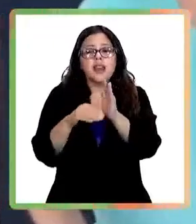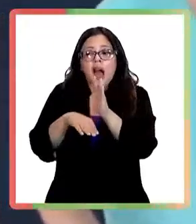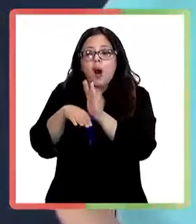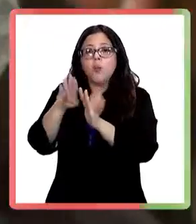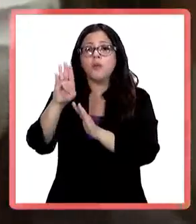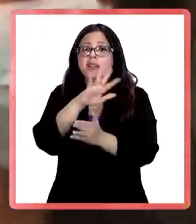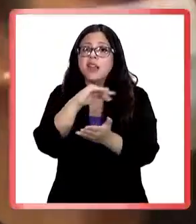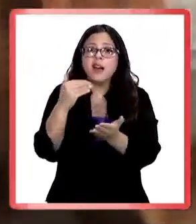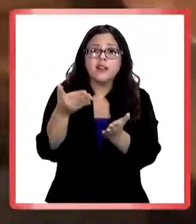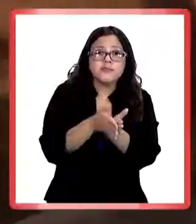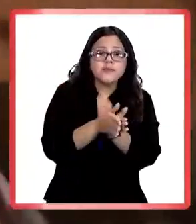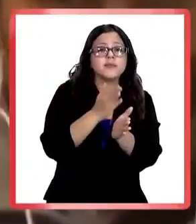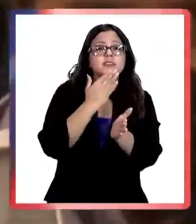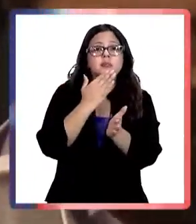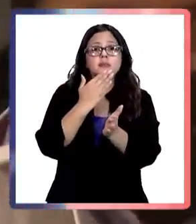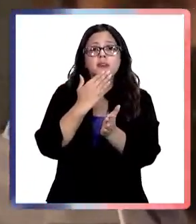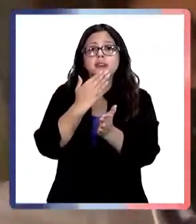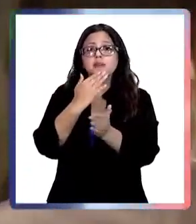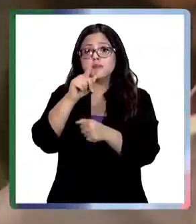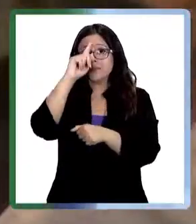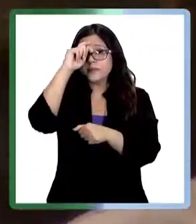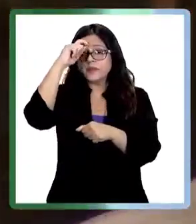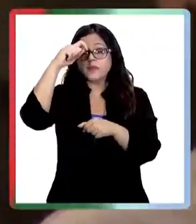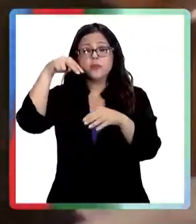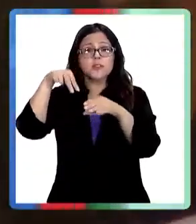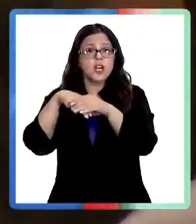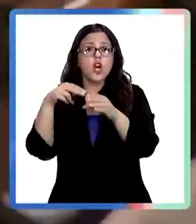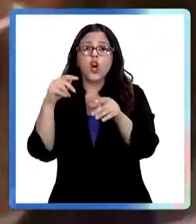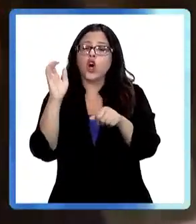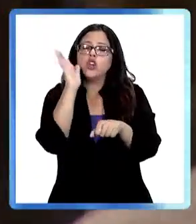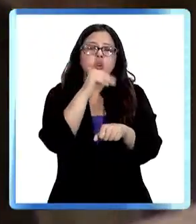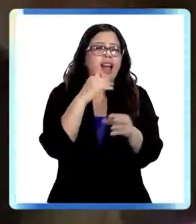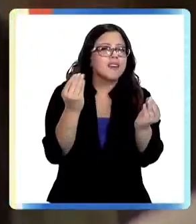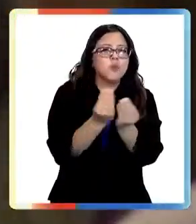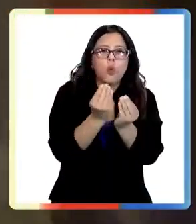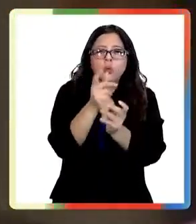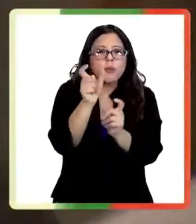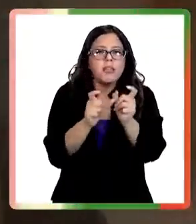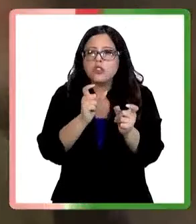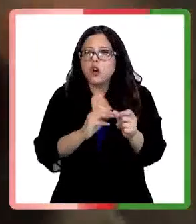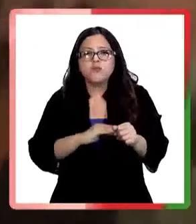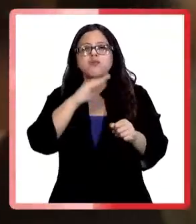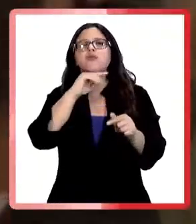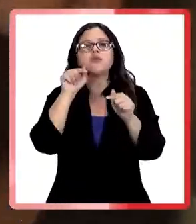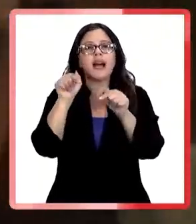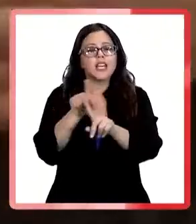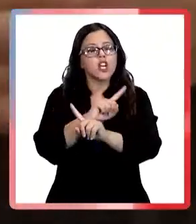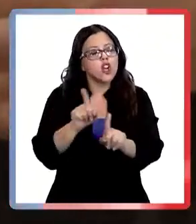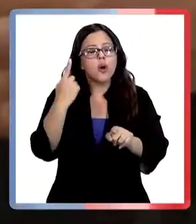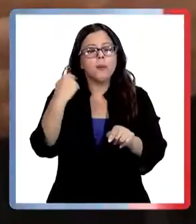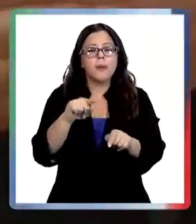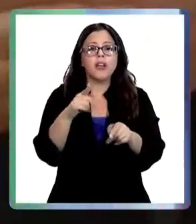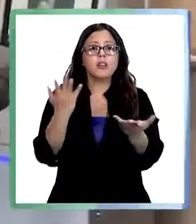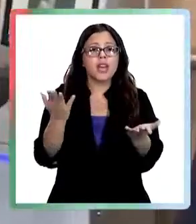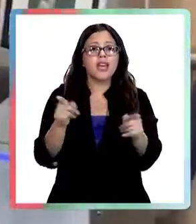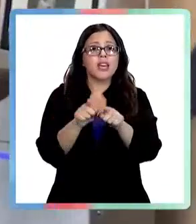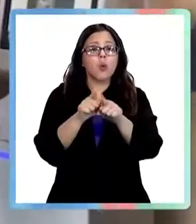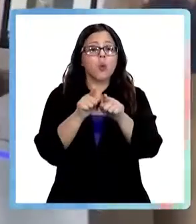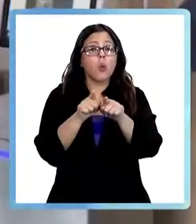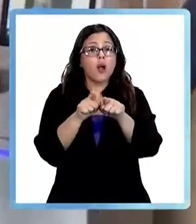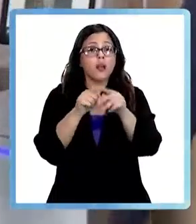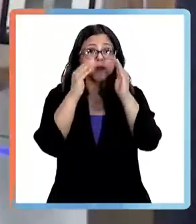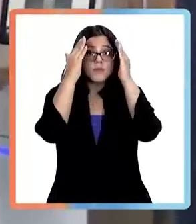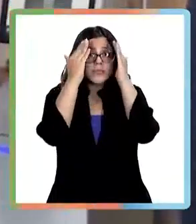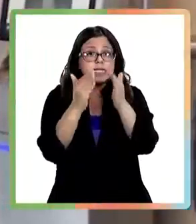la hospitalización. No estamos colapsando hospitales con pacientes COVID, no está todo lleno, pero no debemos perder de vista lo que ustedes mencionan